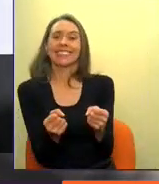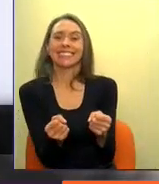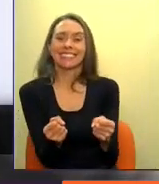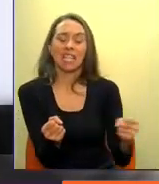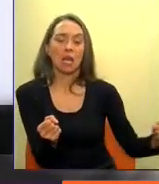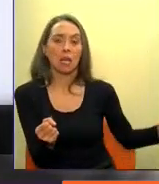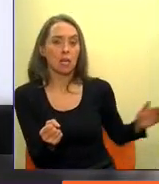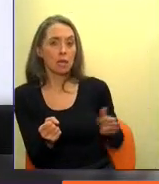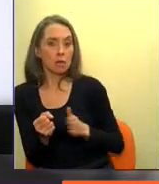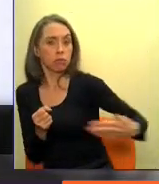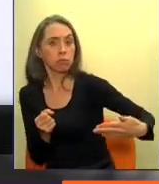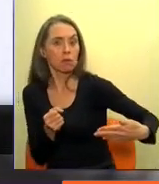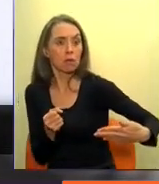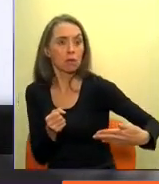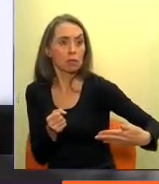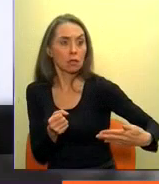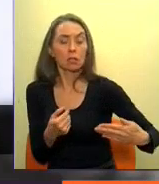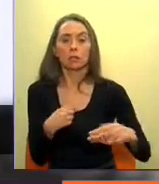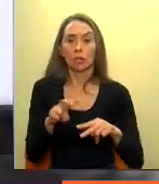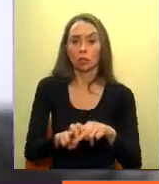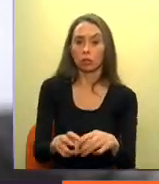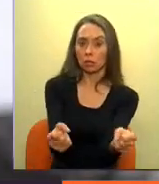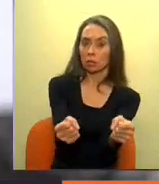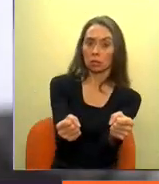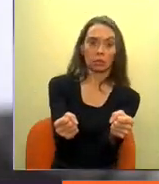de volantes